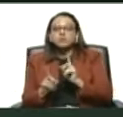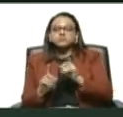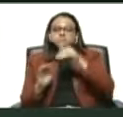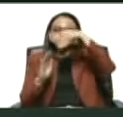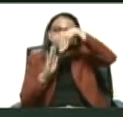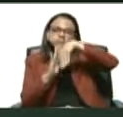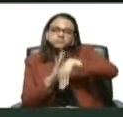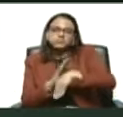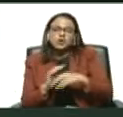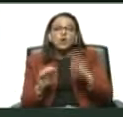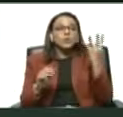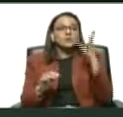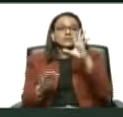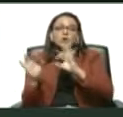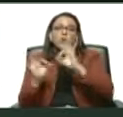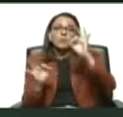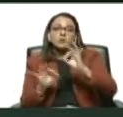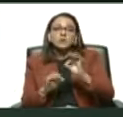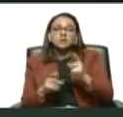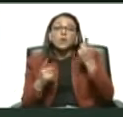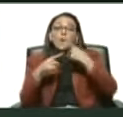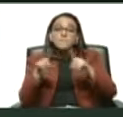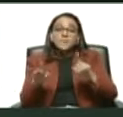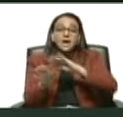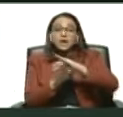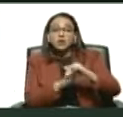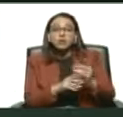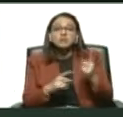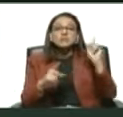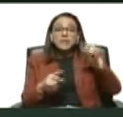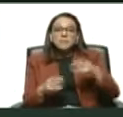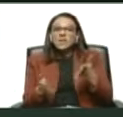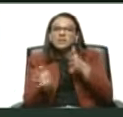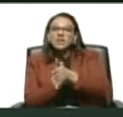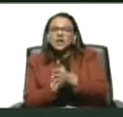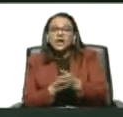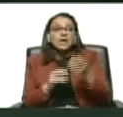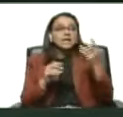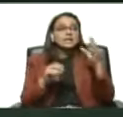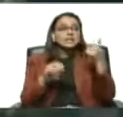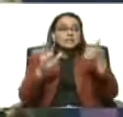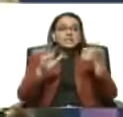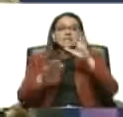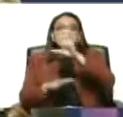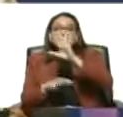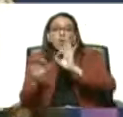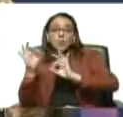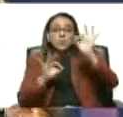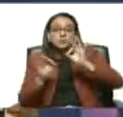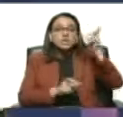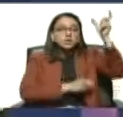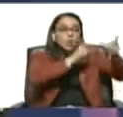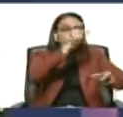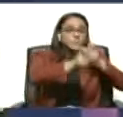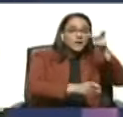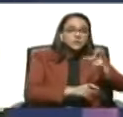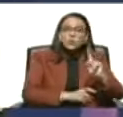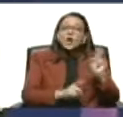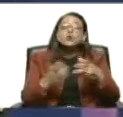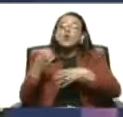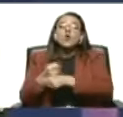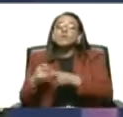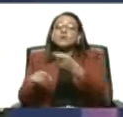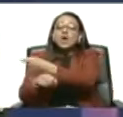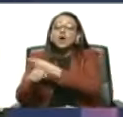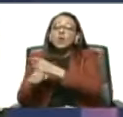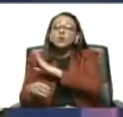un 65% de la población confía poco o nada en su gobierno, y si lo elevamos a los partidos políticos, la desconfianza es de